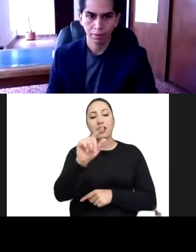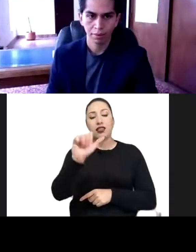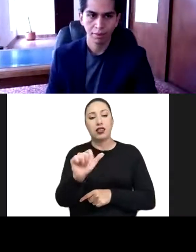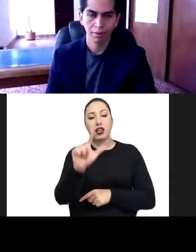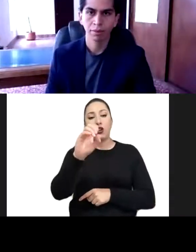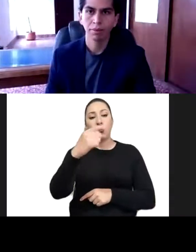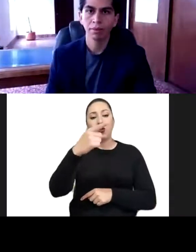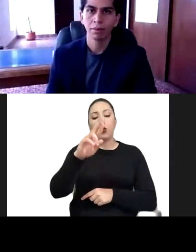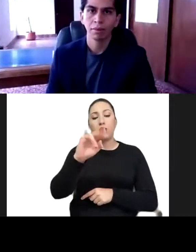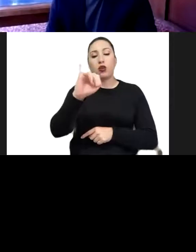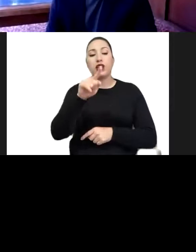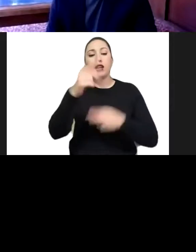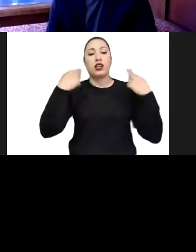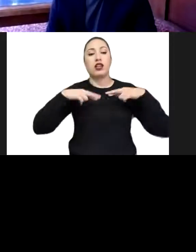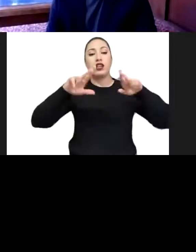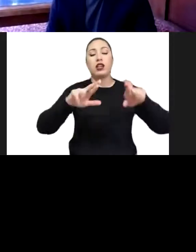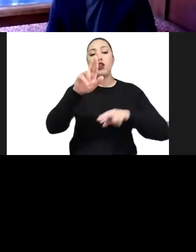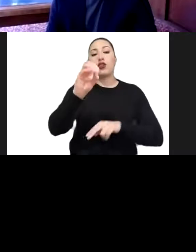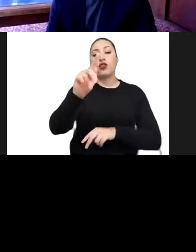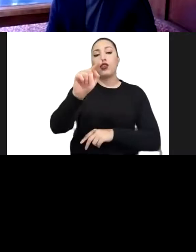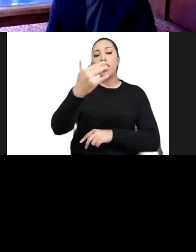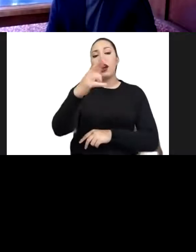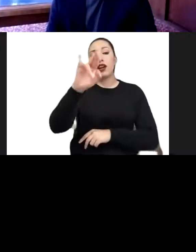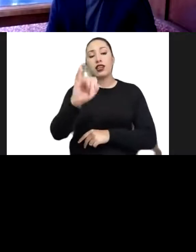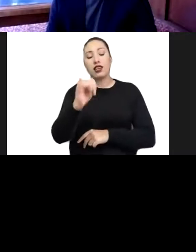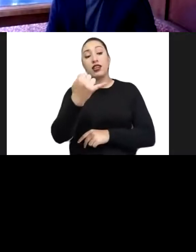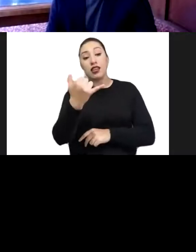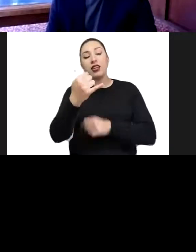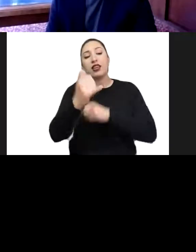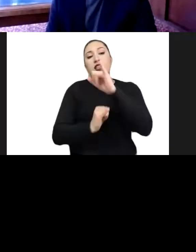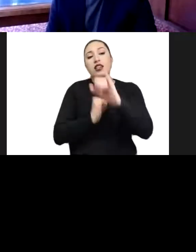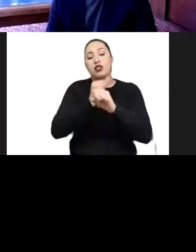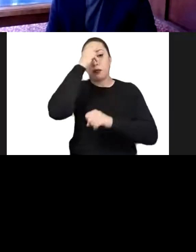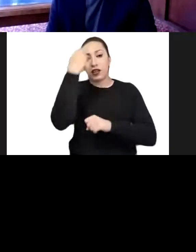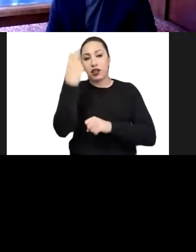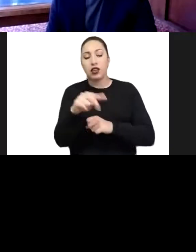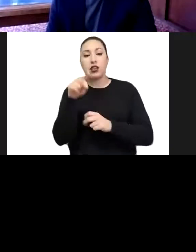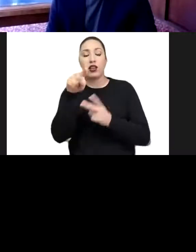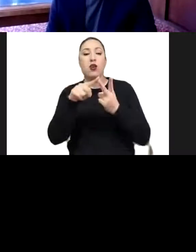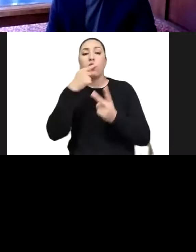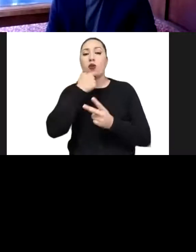Rotary Internacional México, Diego Juan Rodríguez, del Banco Mundial,